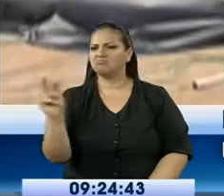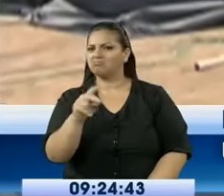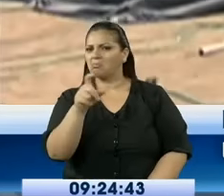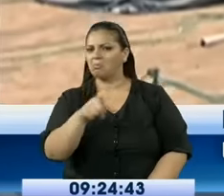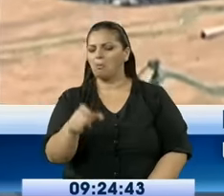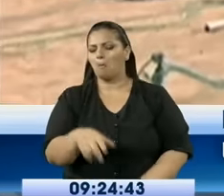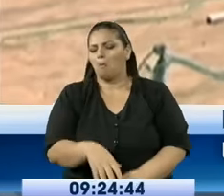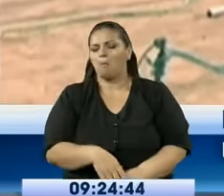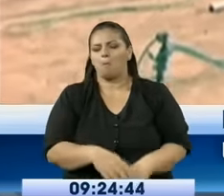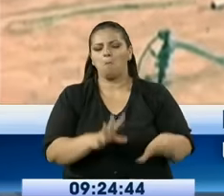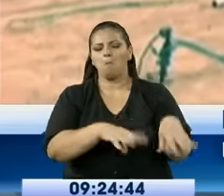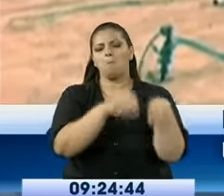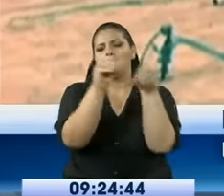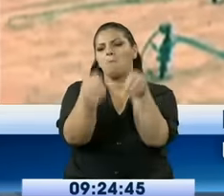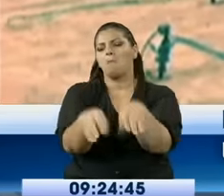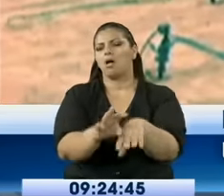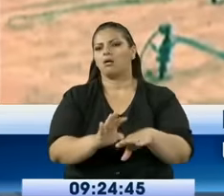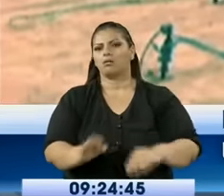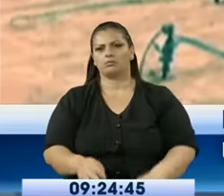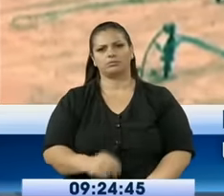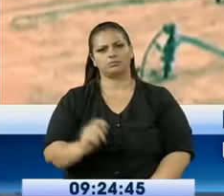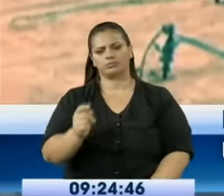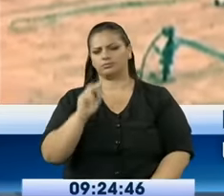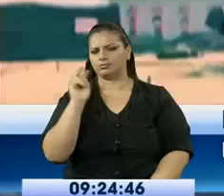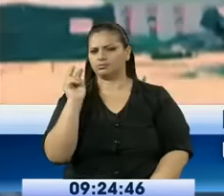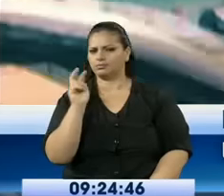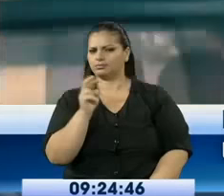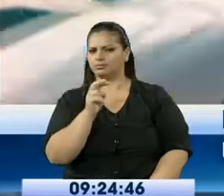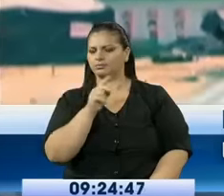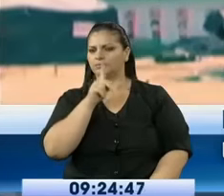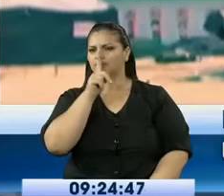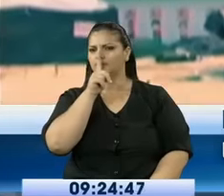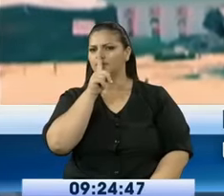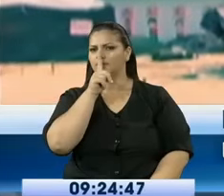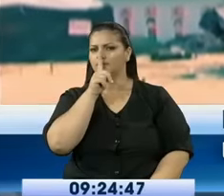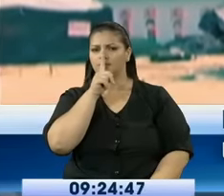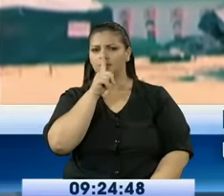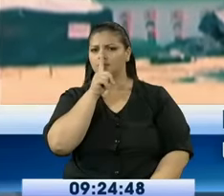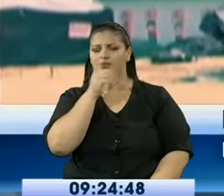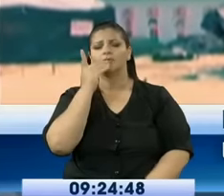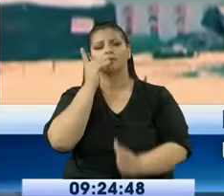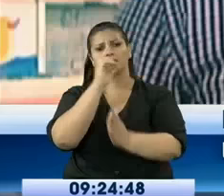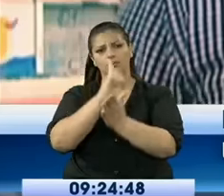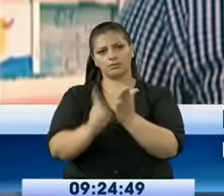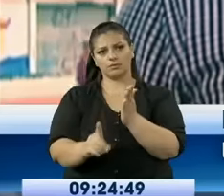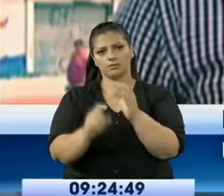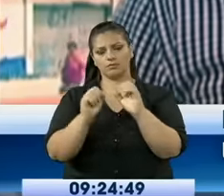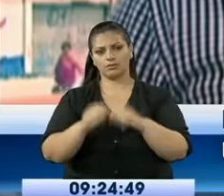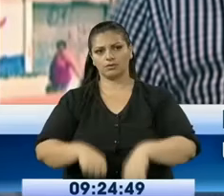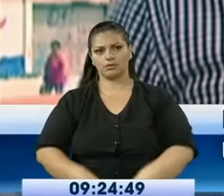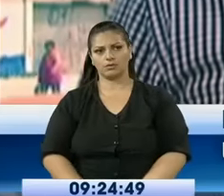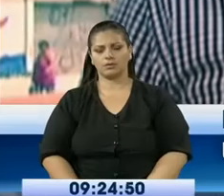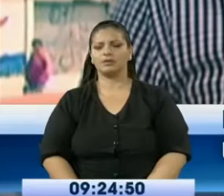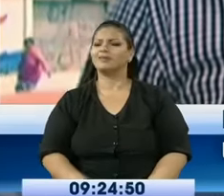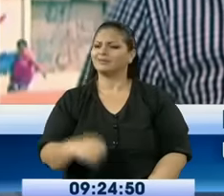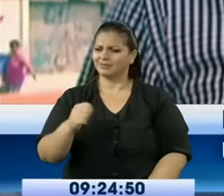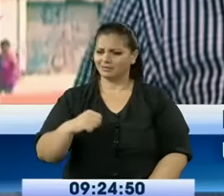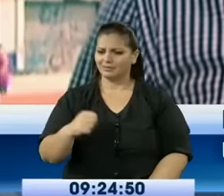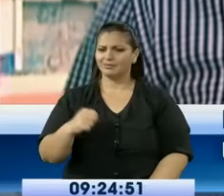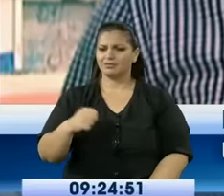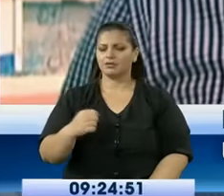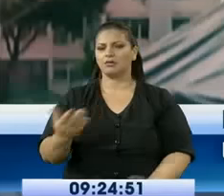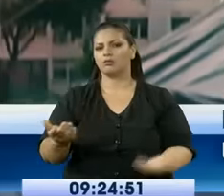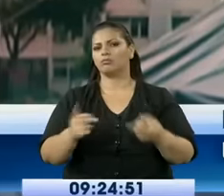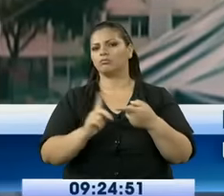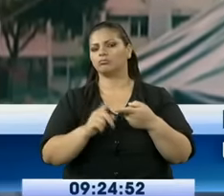observa alguna irregularidad en su sector, como por ejemplo, un circo con infraestructura en mal estado. Claro, ustedes pueden presentar su denuncia al